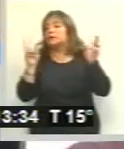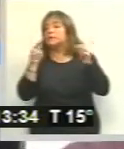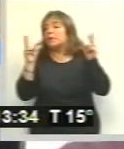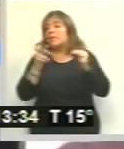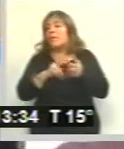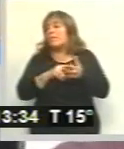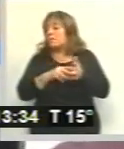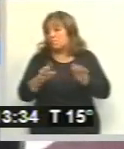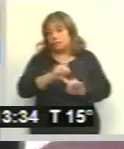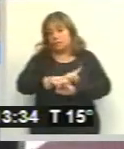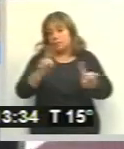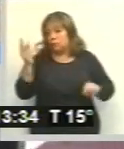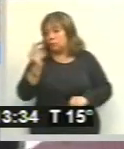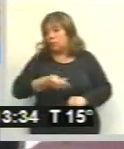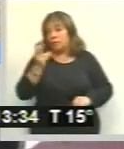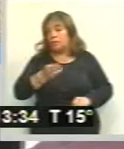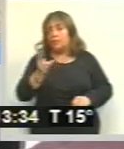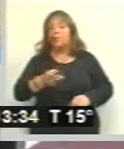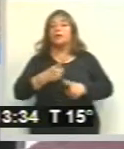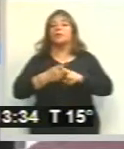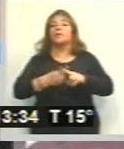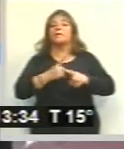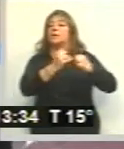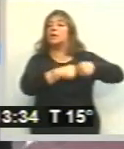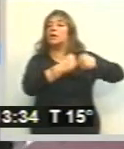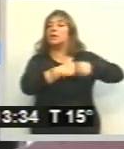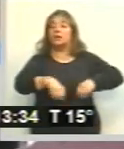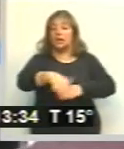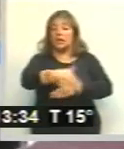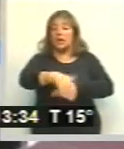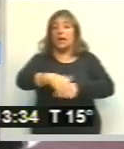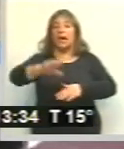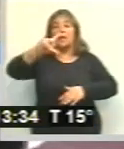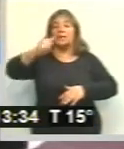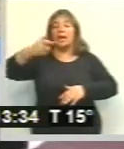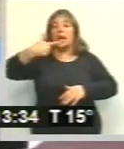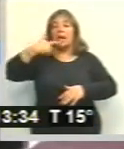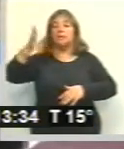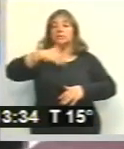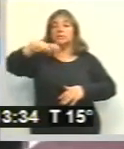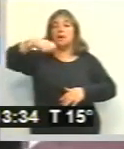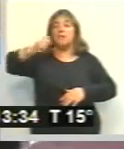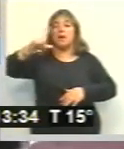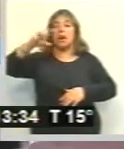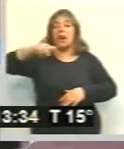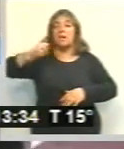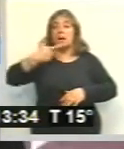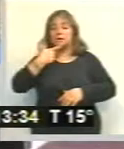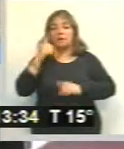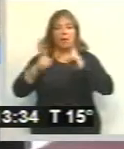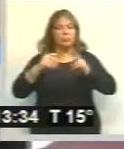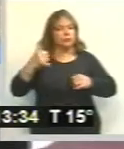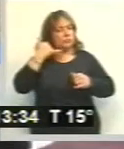una fiesta clandestina que se desarrollaba en calle Las Palmas al 600, donde llamados alertaban sobre ruidos molestos